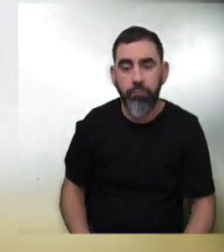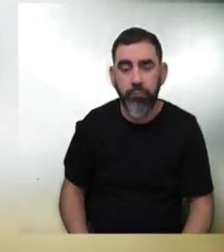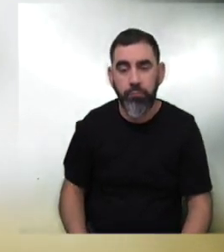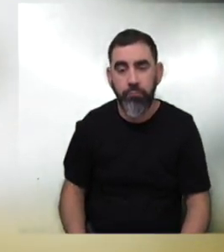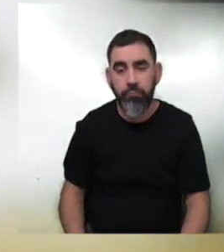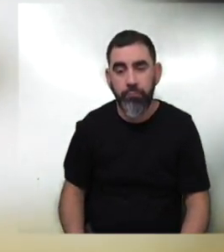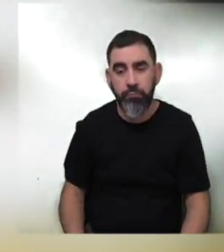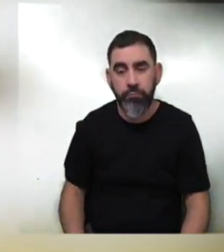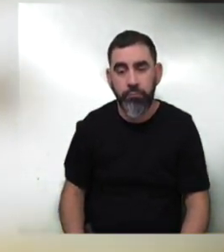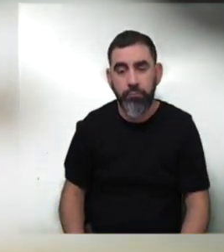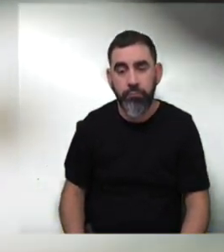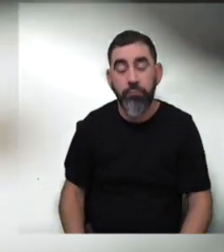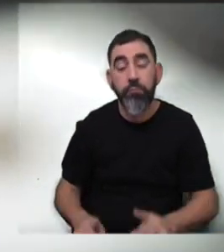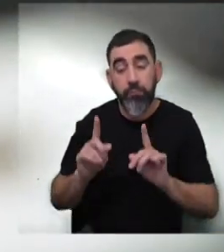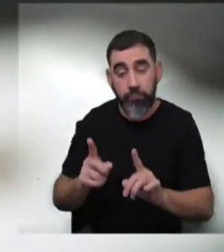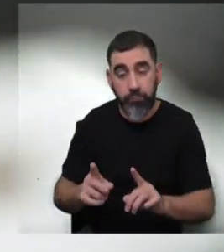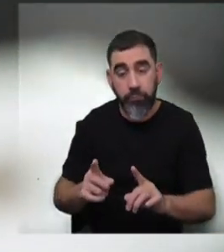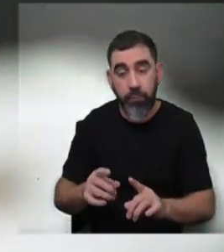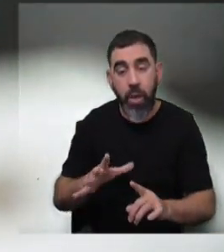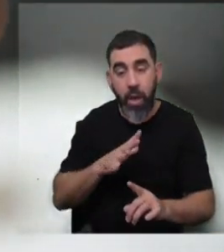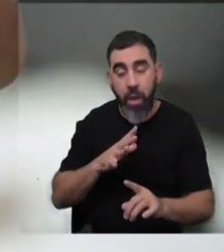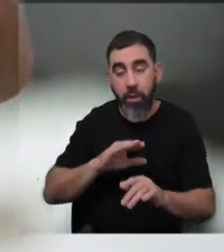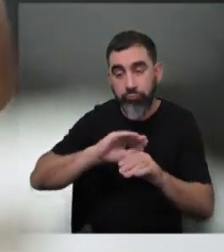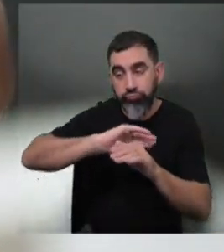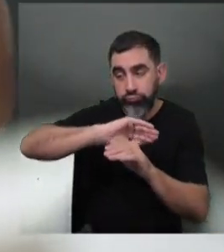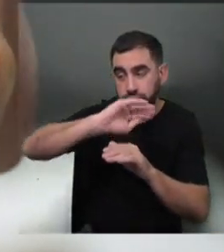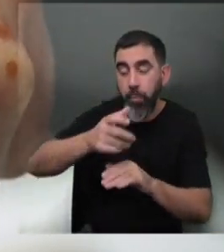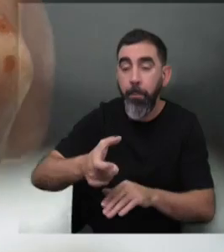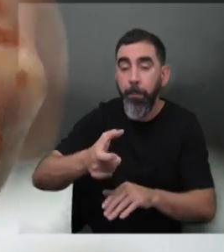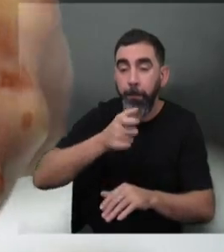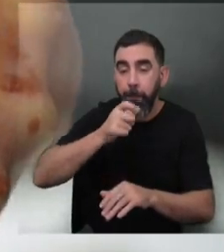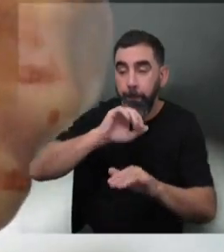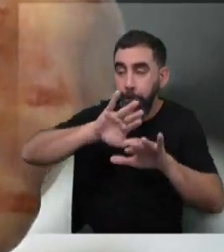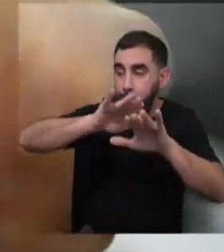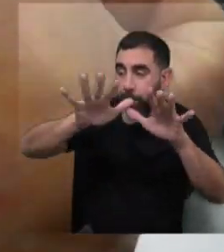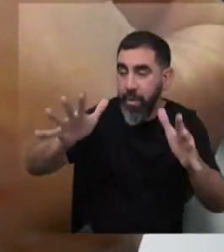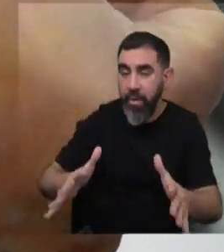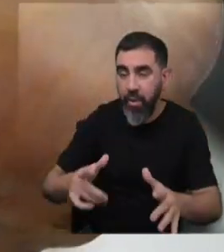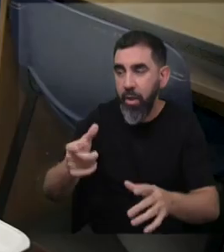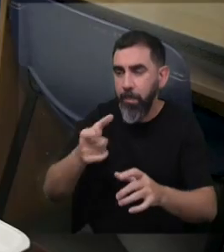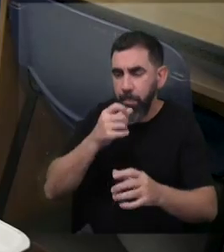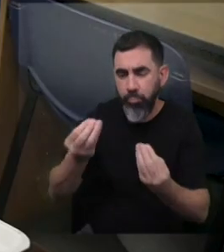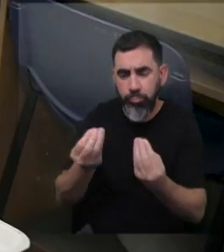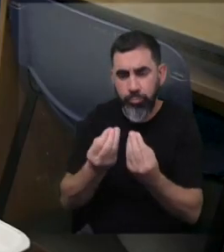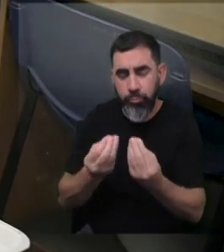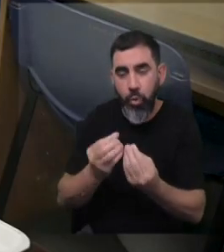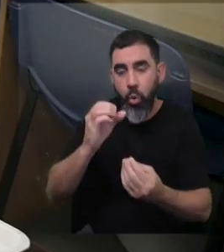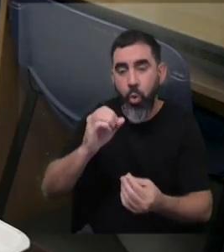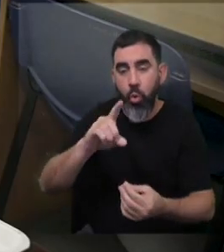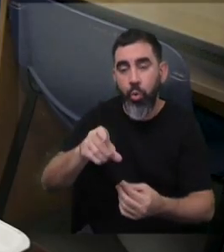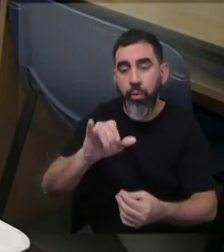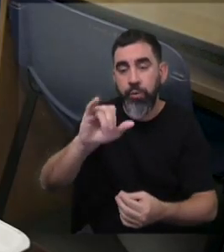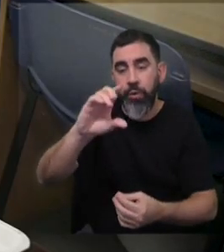aspectos interesantes. Identificamos también canteras, lugares donde aflora este es un óxido de hierro, es